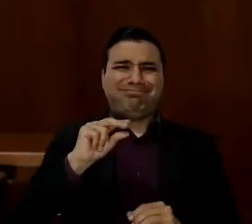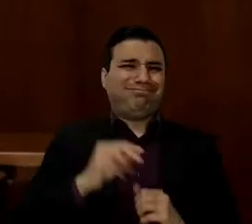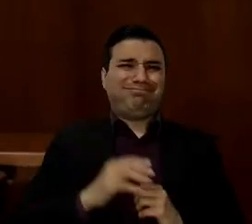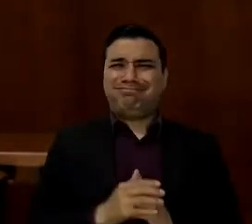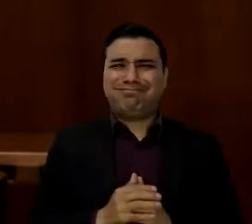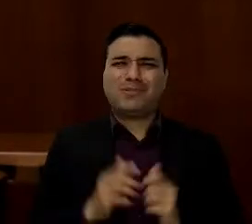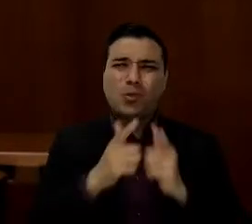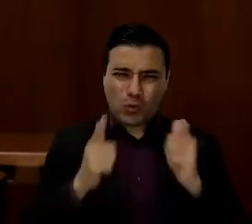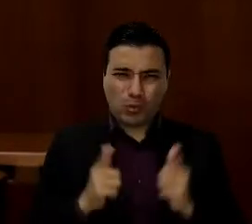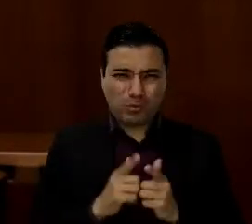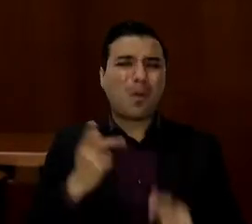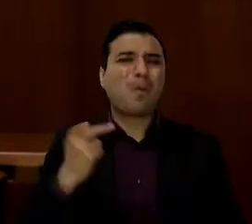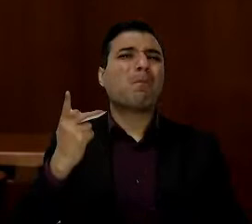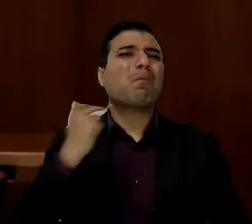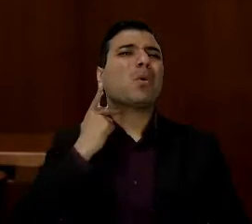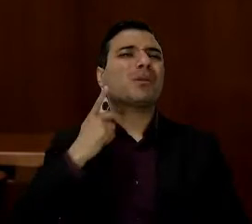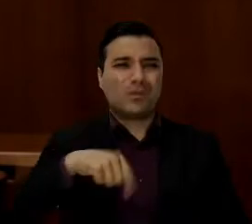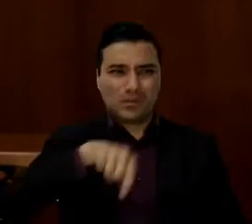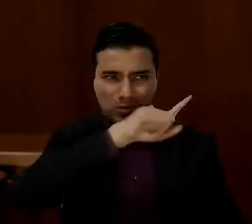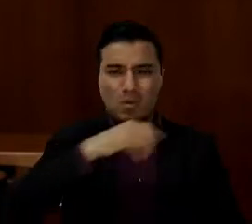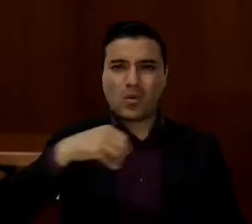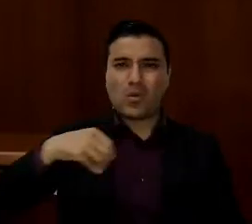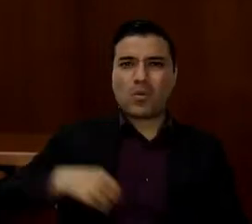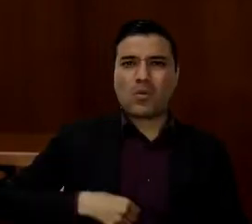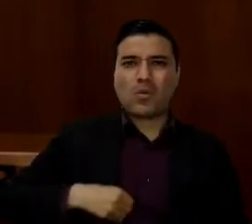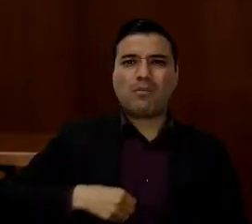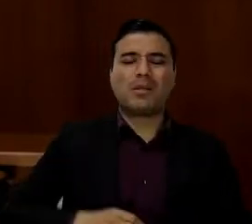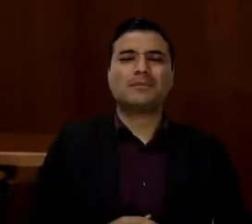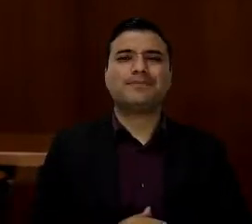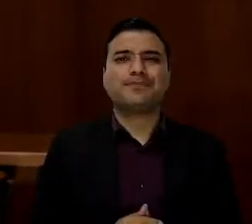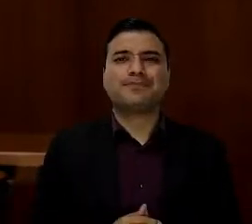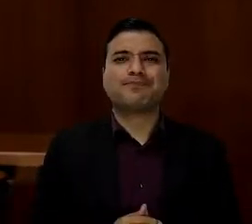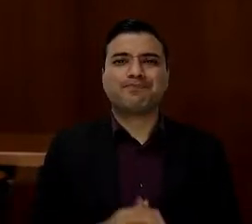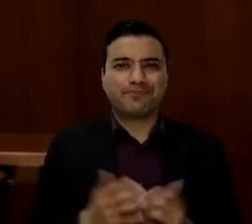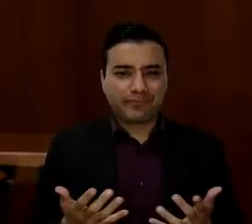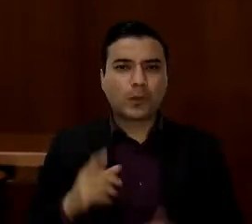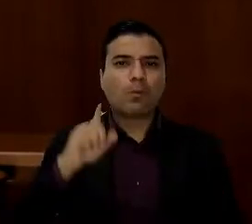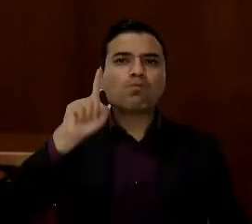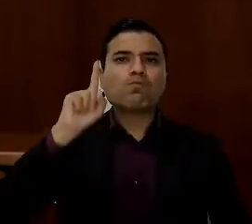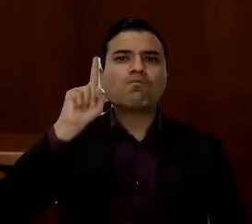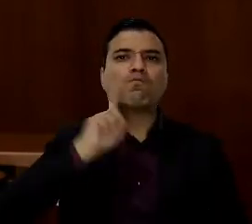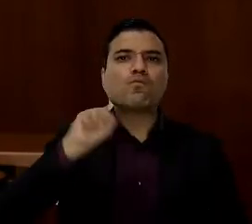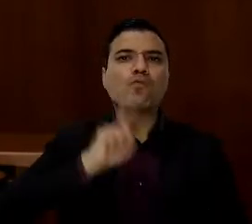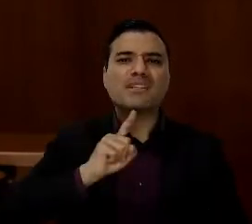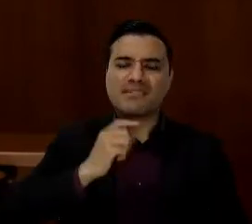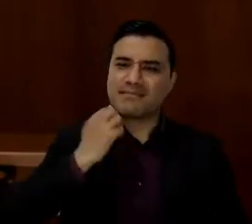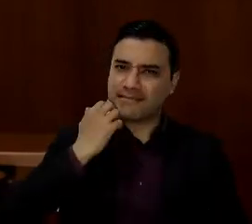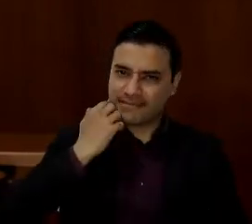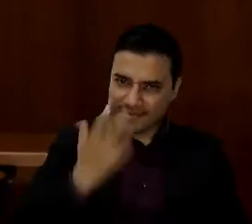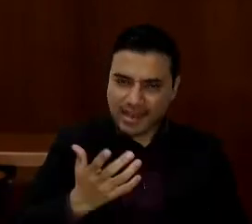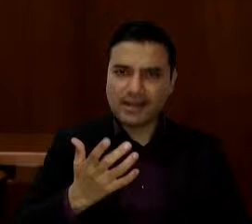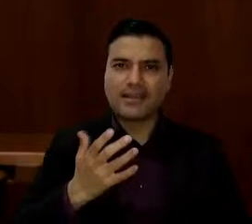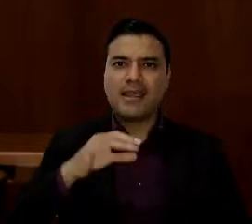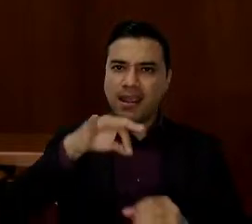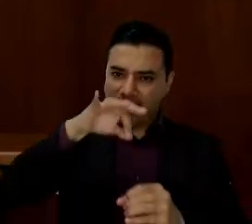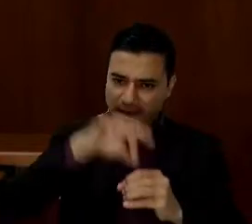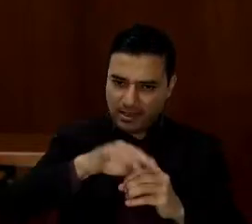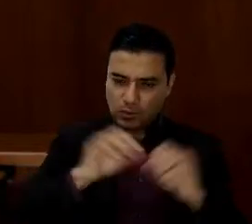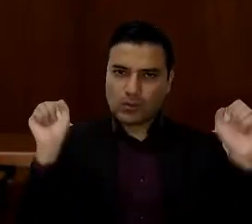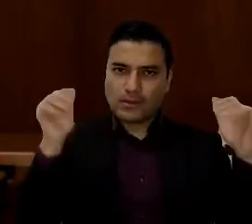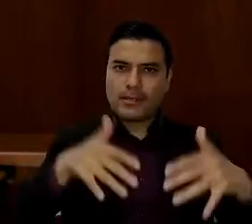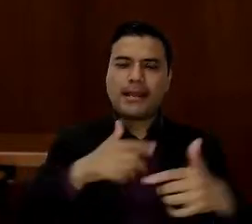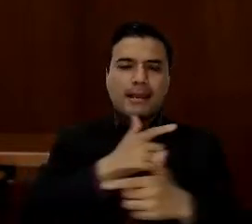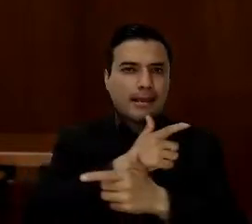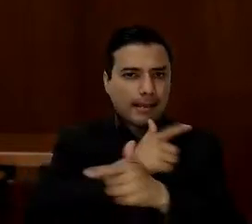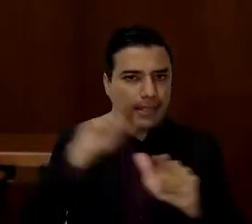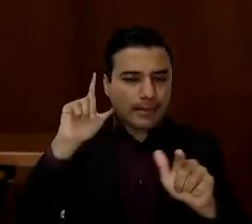hablamos las mujeres quienes exigimos una elección libre de violencia contra las mujeres